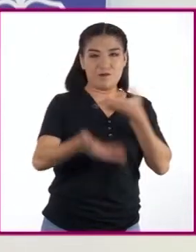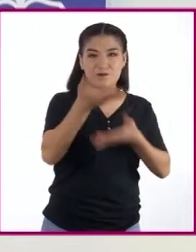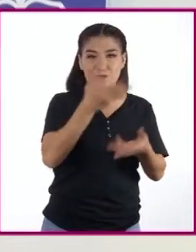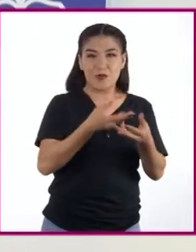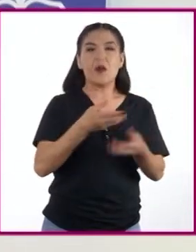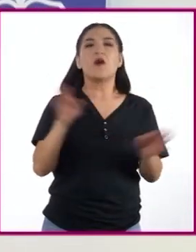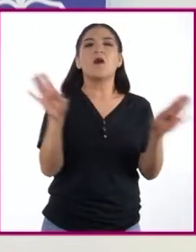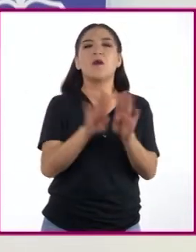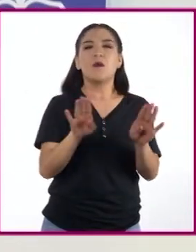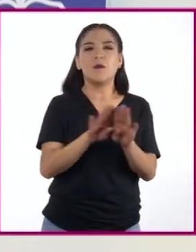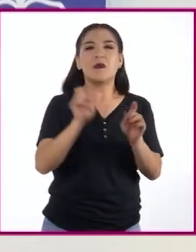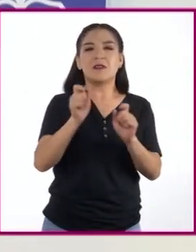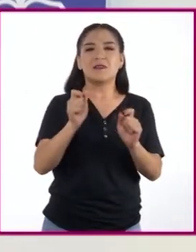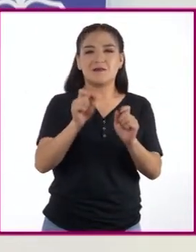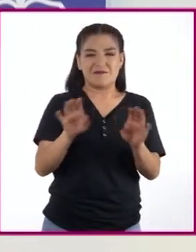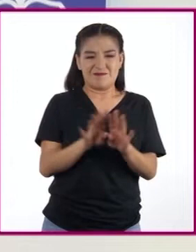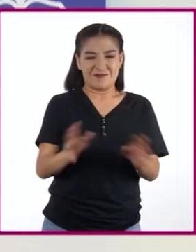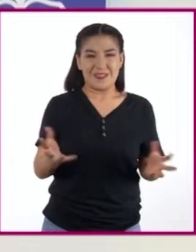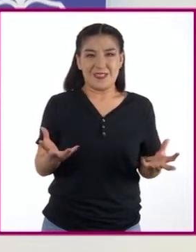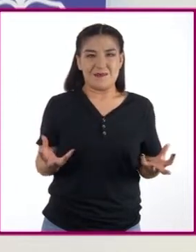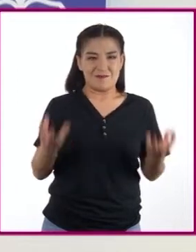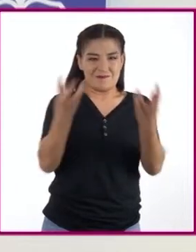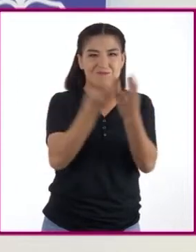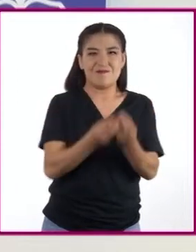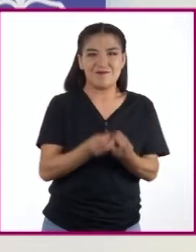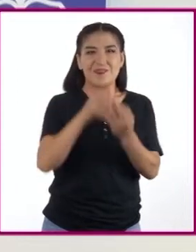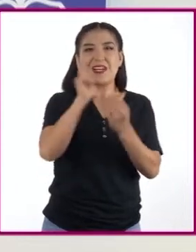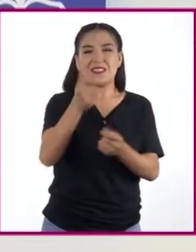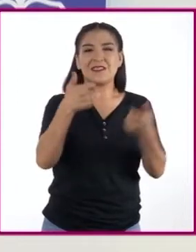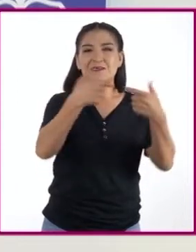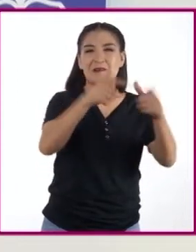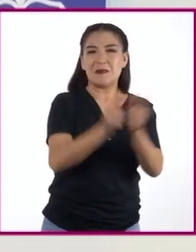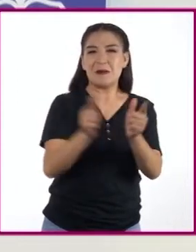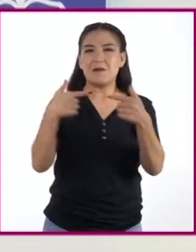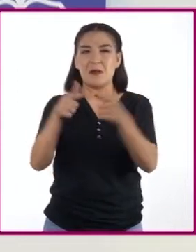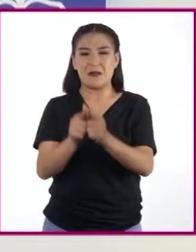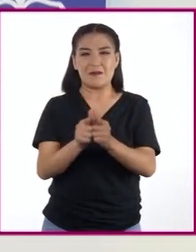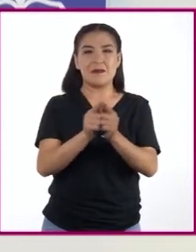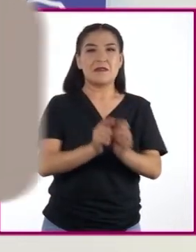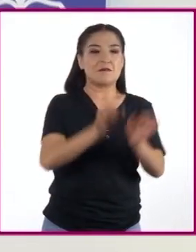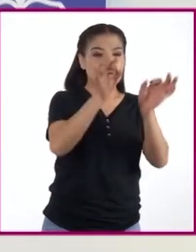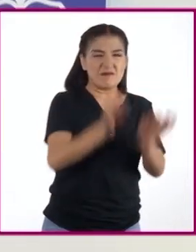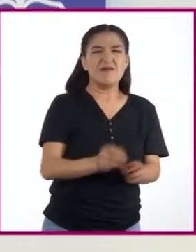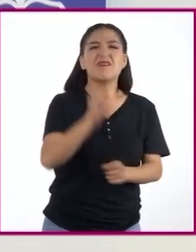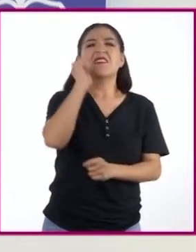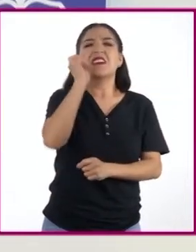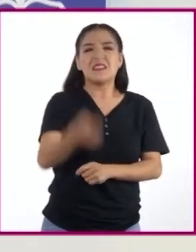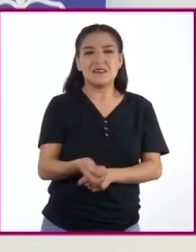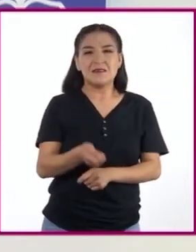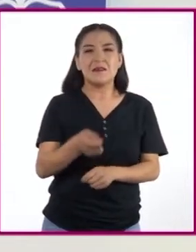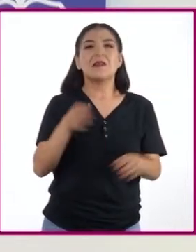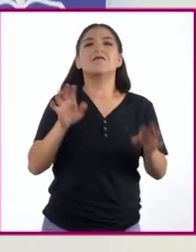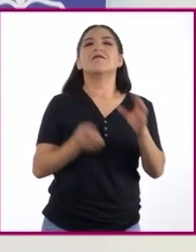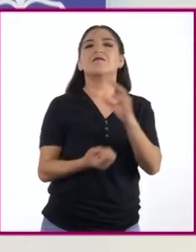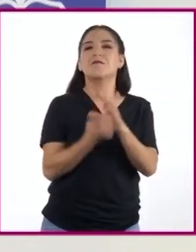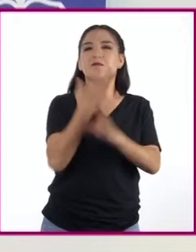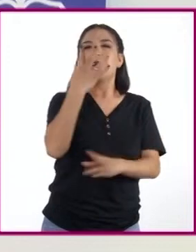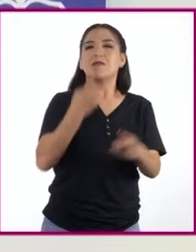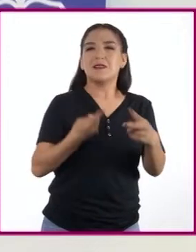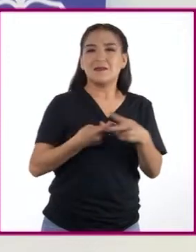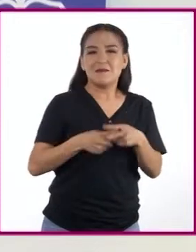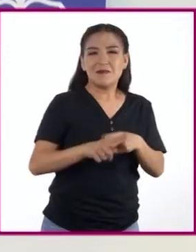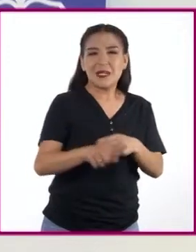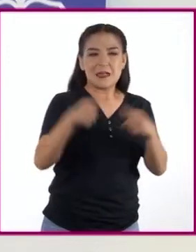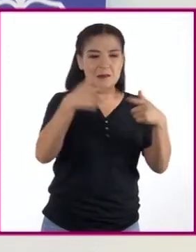posteriormente la fusión étnica entre estos grupos originarían el surgimiento de